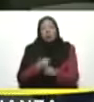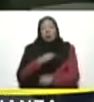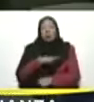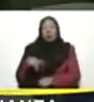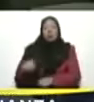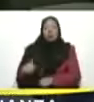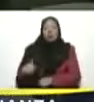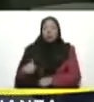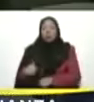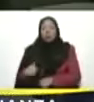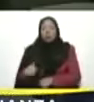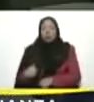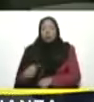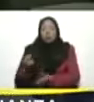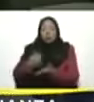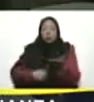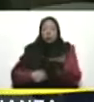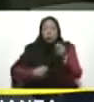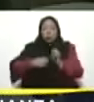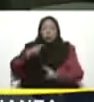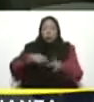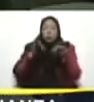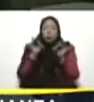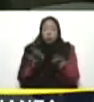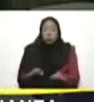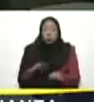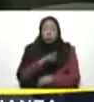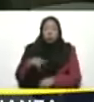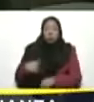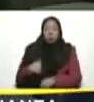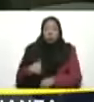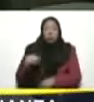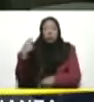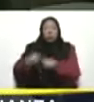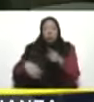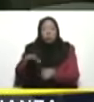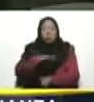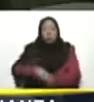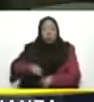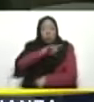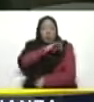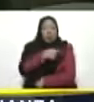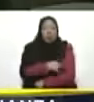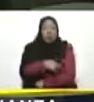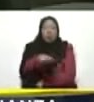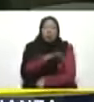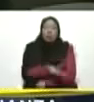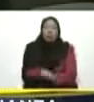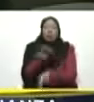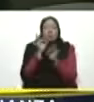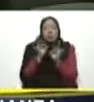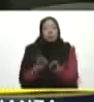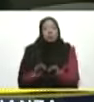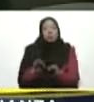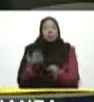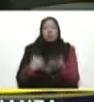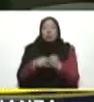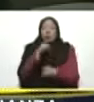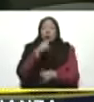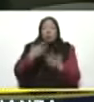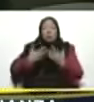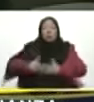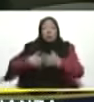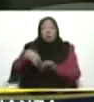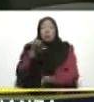la inversión y en la construcción de la inmensa potencialidad en el campo de la